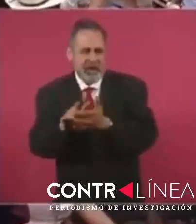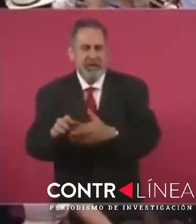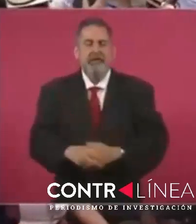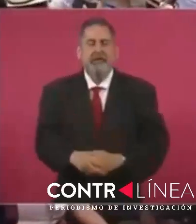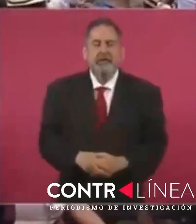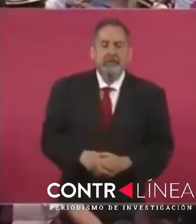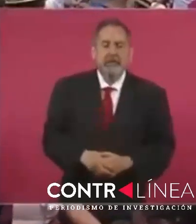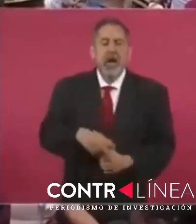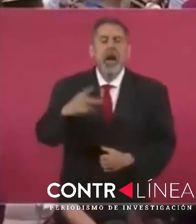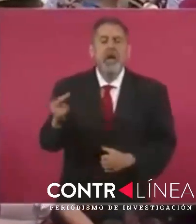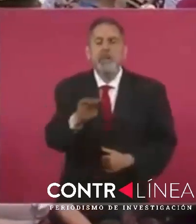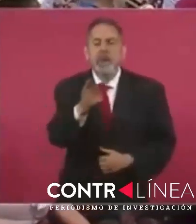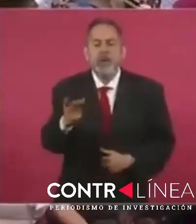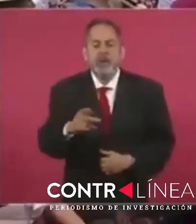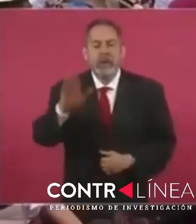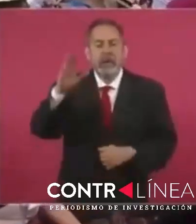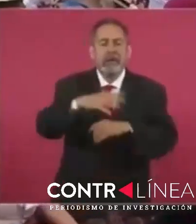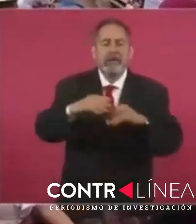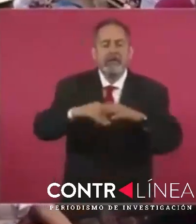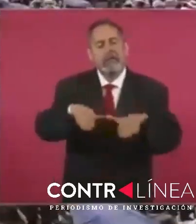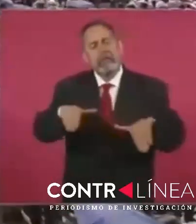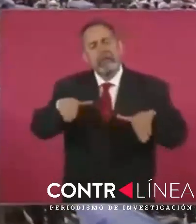Abstenciones. Que levanten la mano.